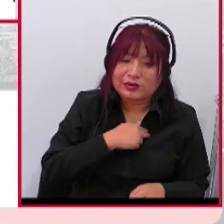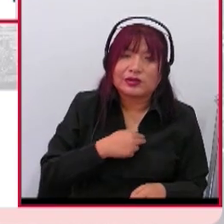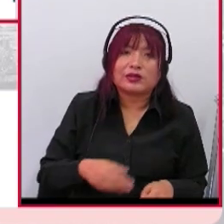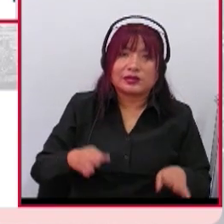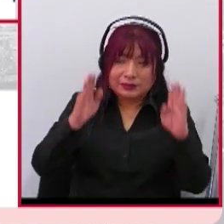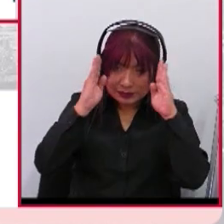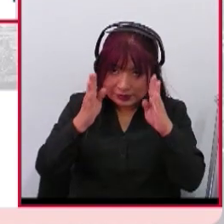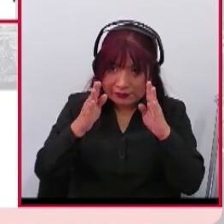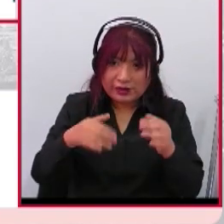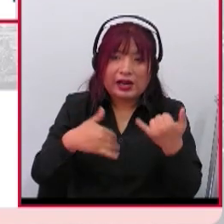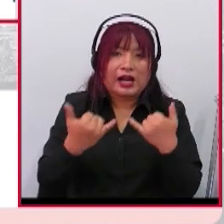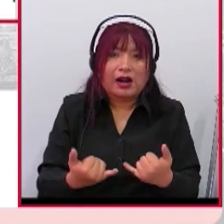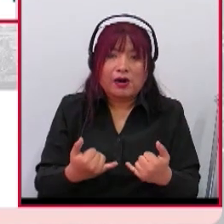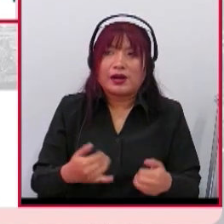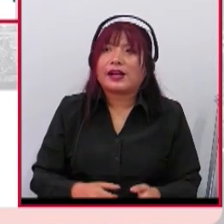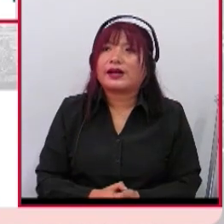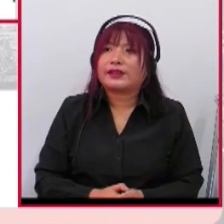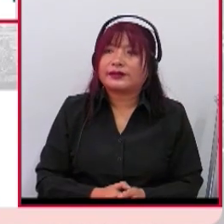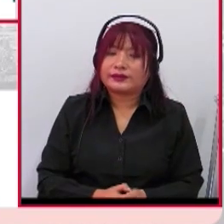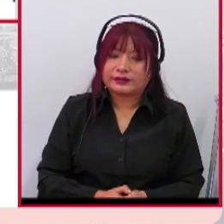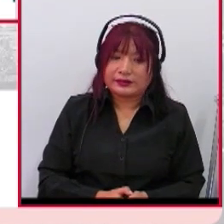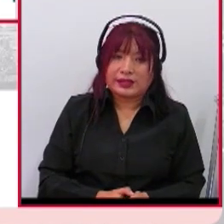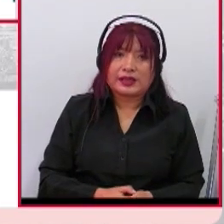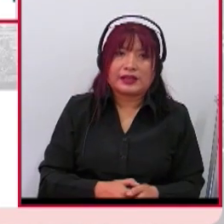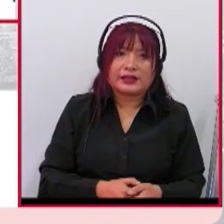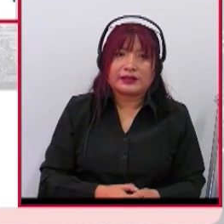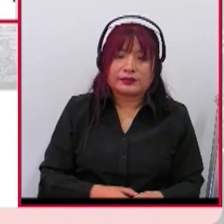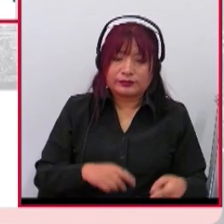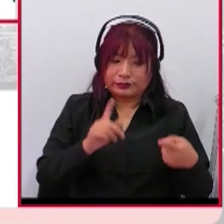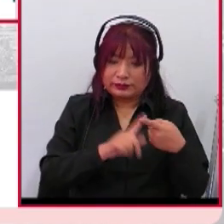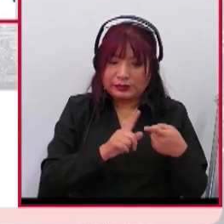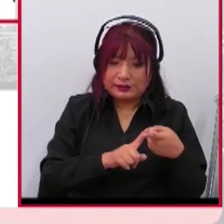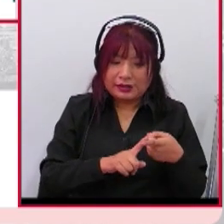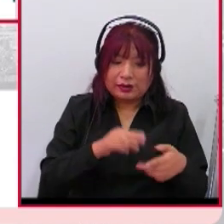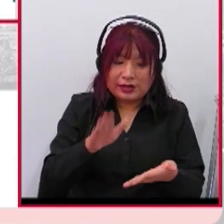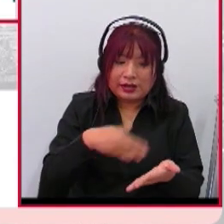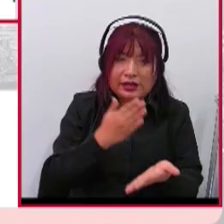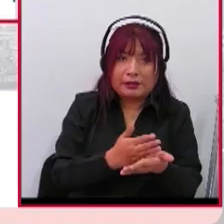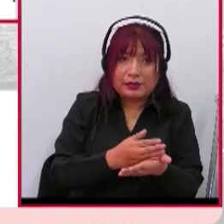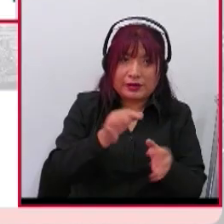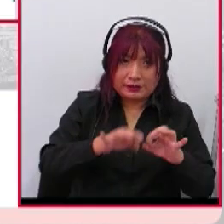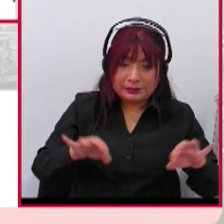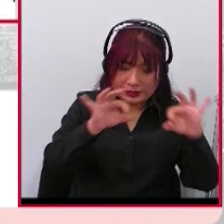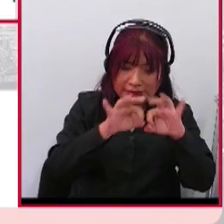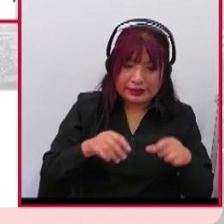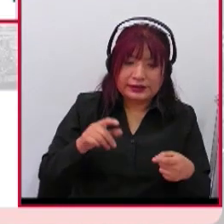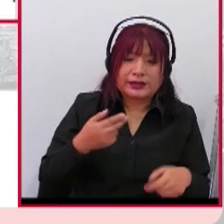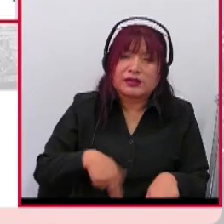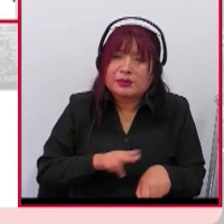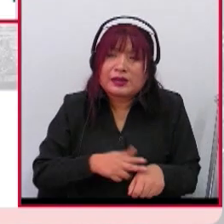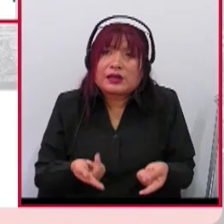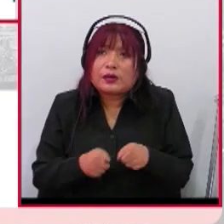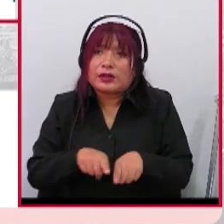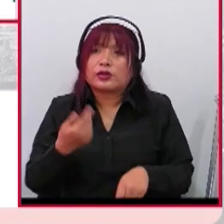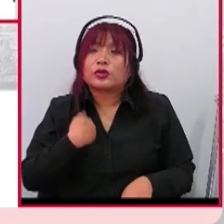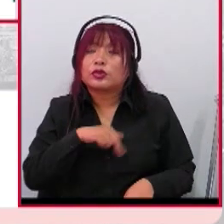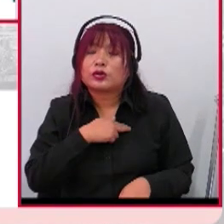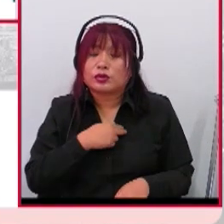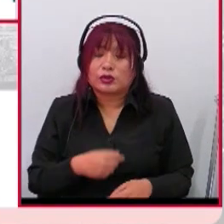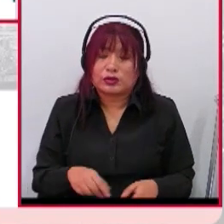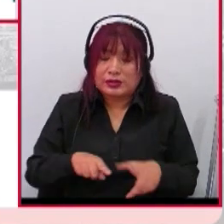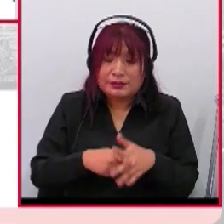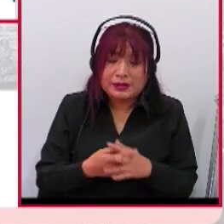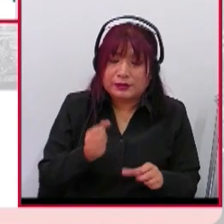enfocar básicamente en los siguientes casos, ¿no? En el caso general, normalmente cuando uno arranca una concentradora